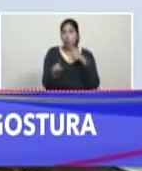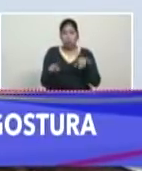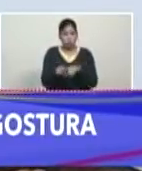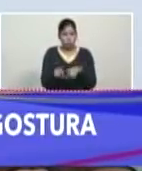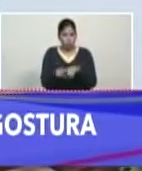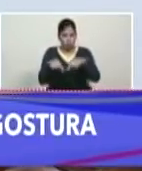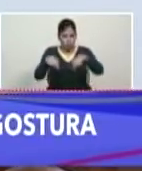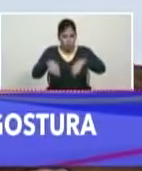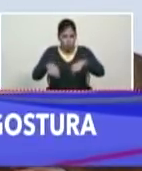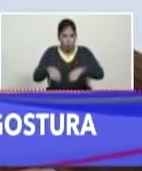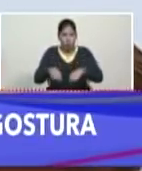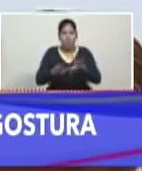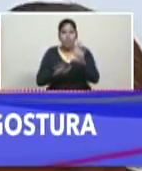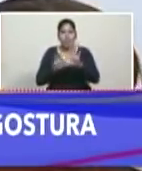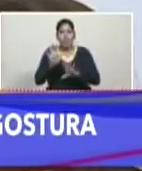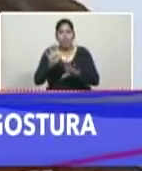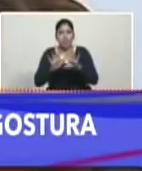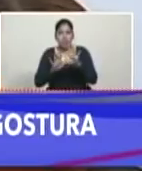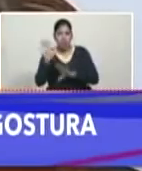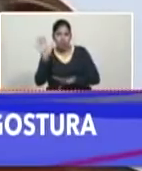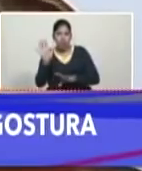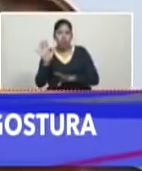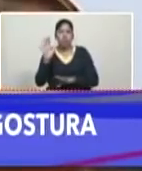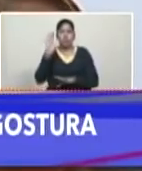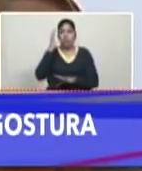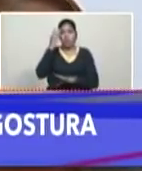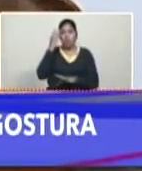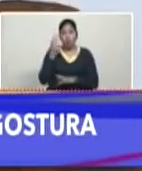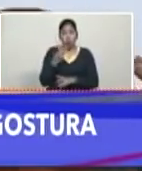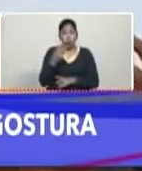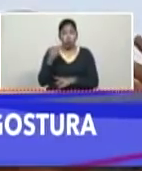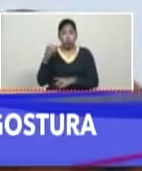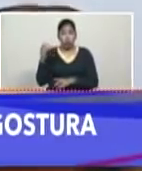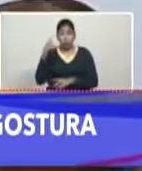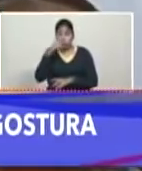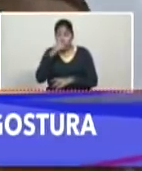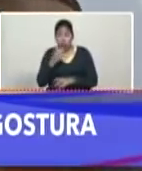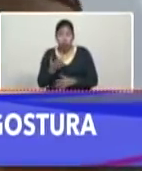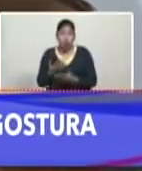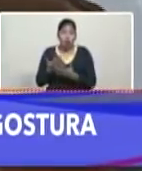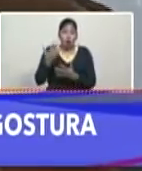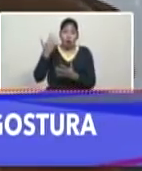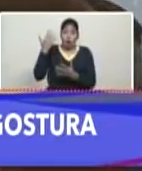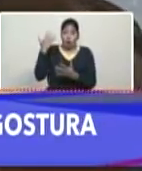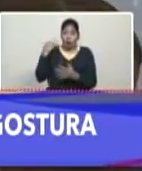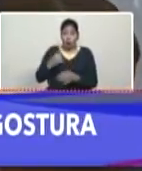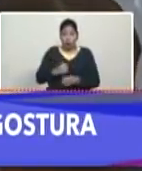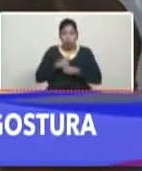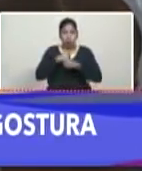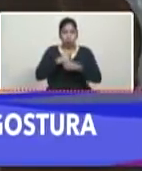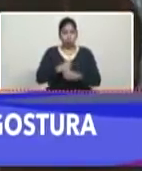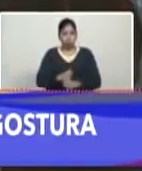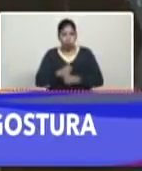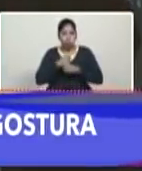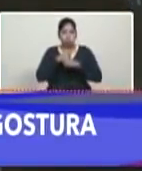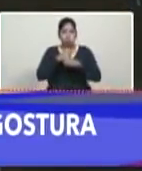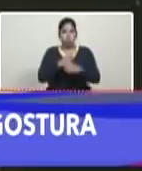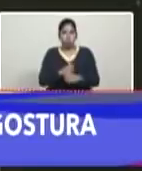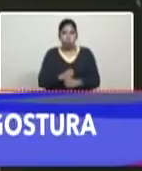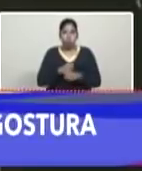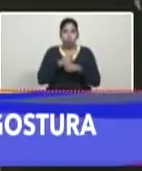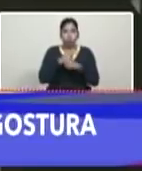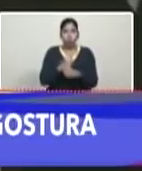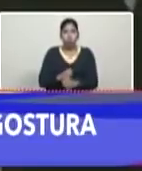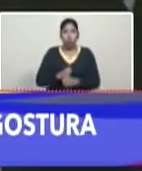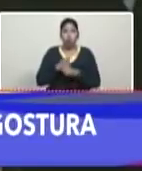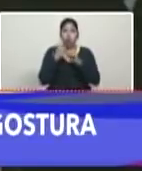hoy, hace 200 años, a esta plaza, habían pasado